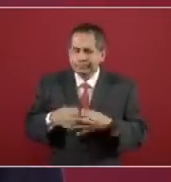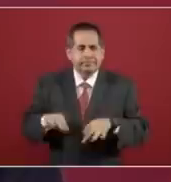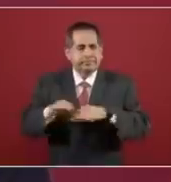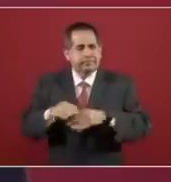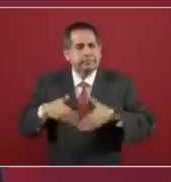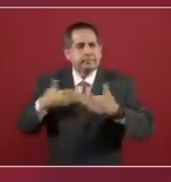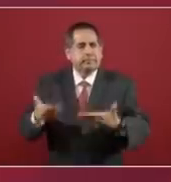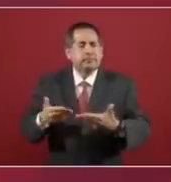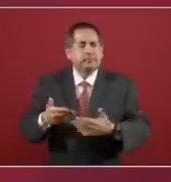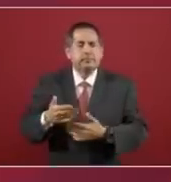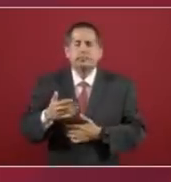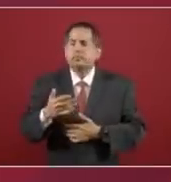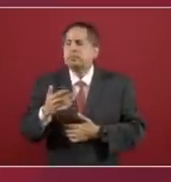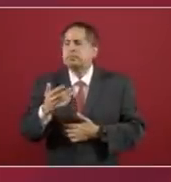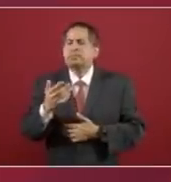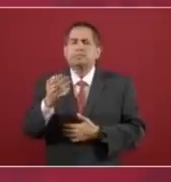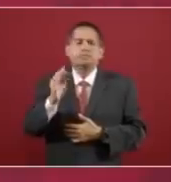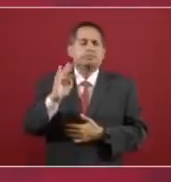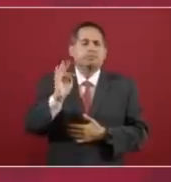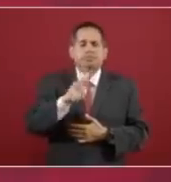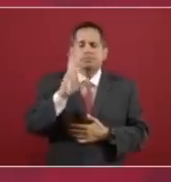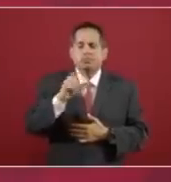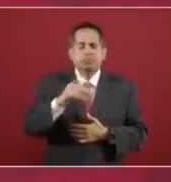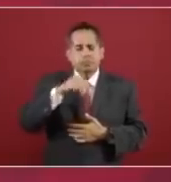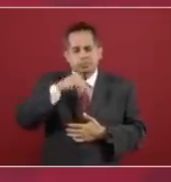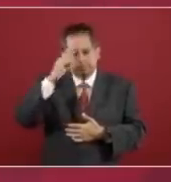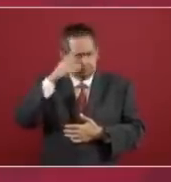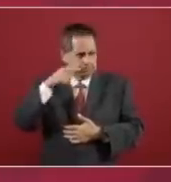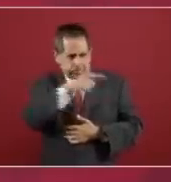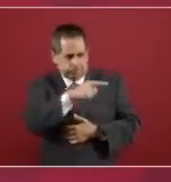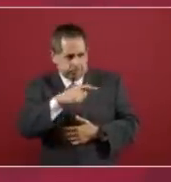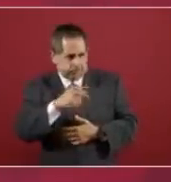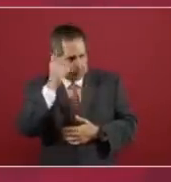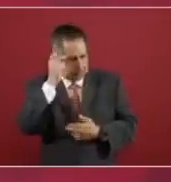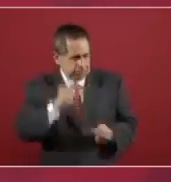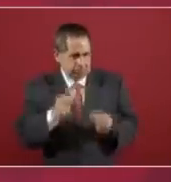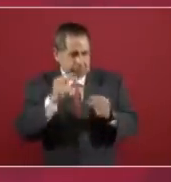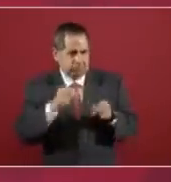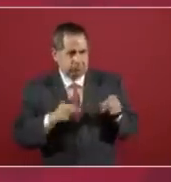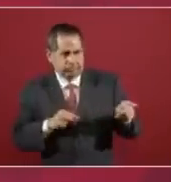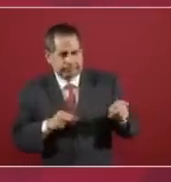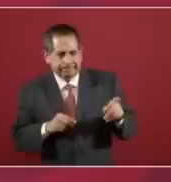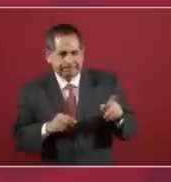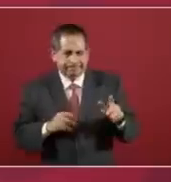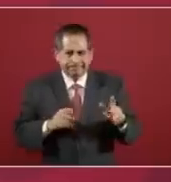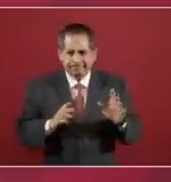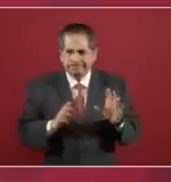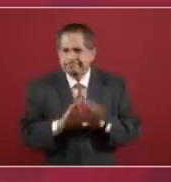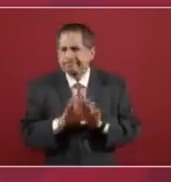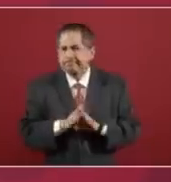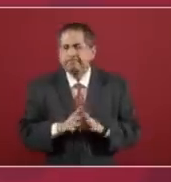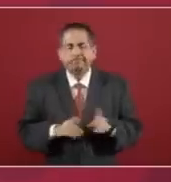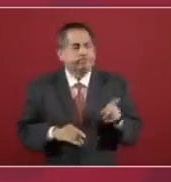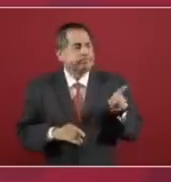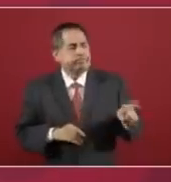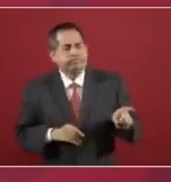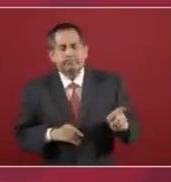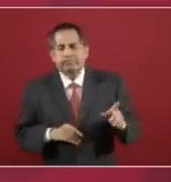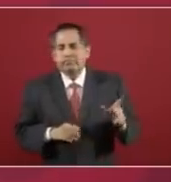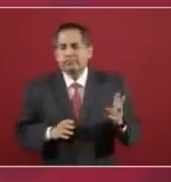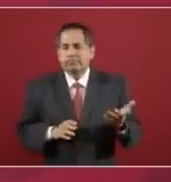no se vea el dueño de un establecimiento comercial como un